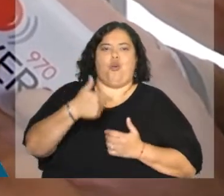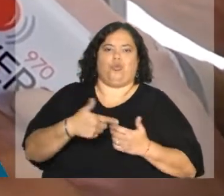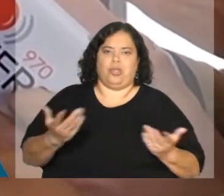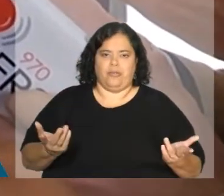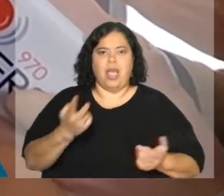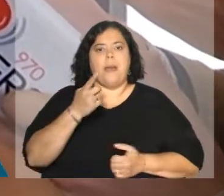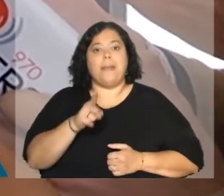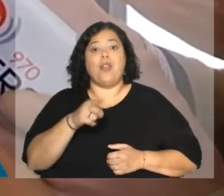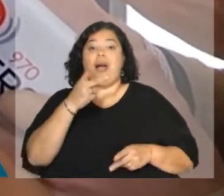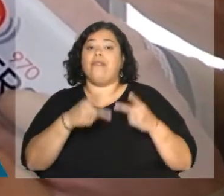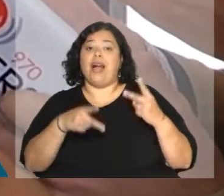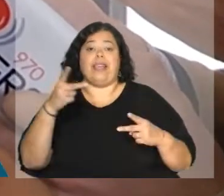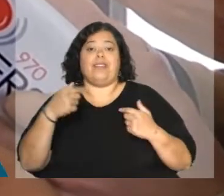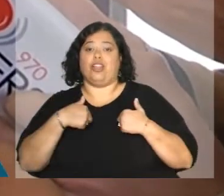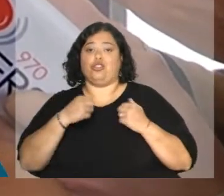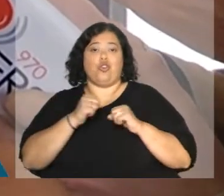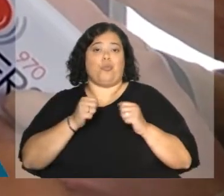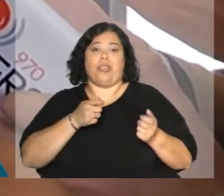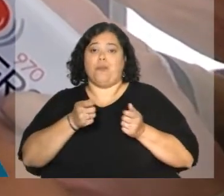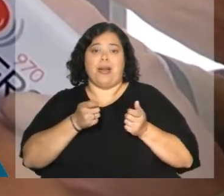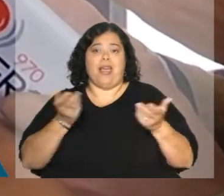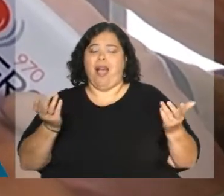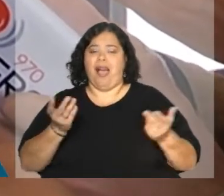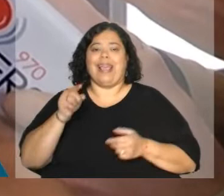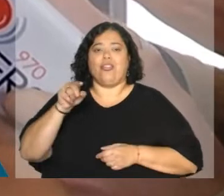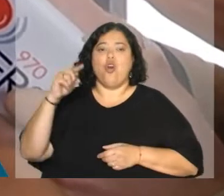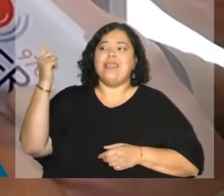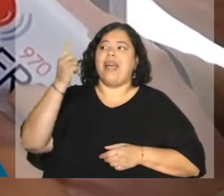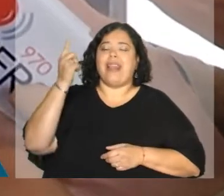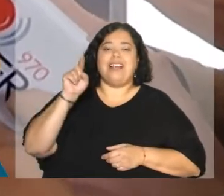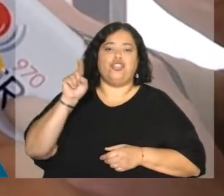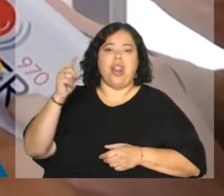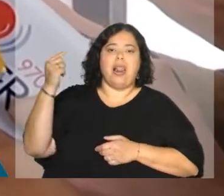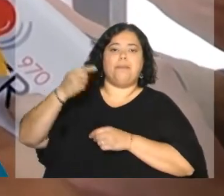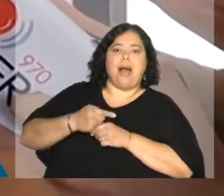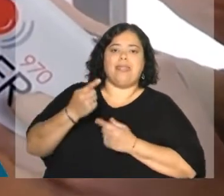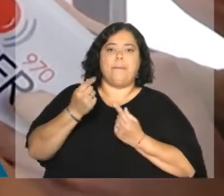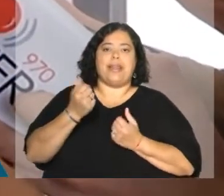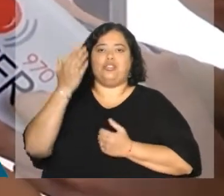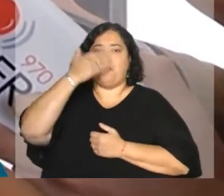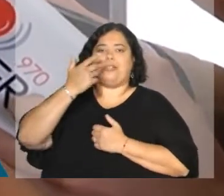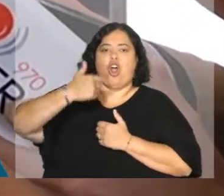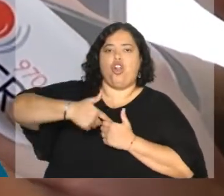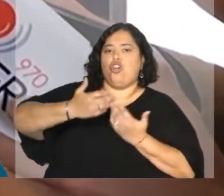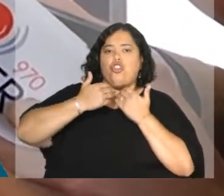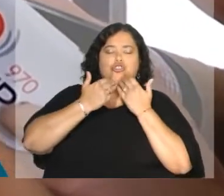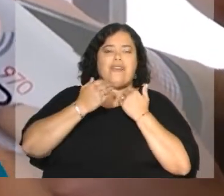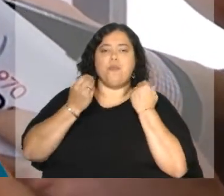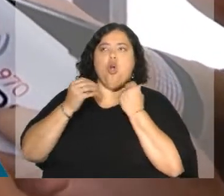hay variables que nosotros no las dominamos. Acá hay una gran incertidumbre internacional. Aquí hay un precio del crudo que no sabemos cómo va a